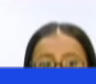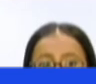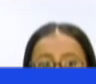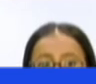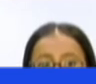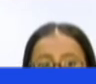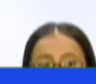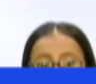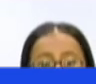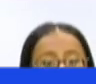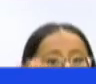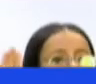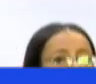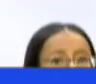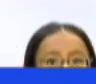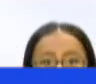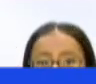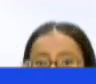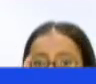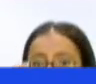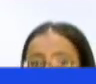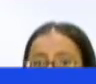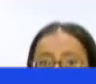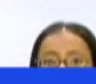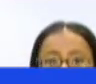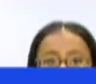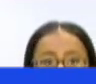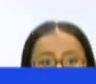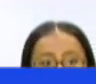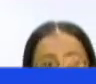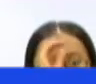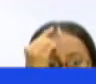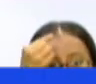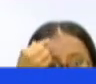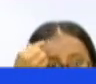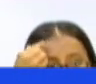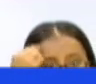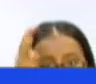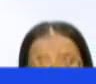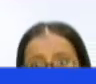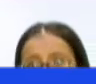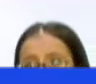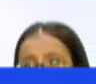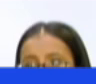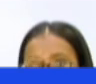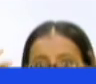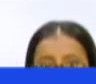Todo el sistema de seguridad del Estado fue desmantelado,